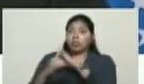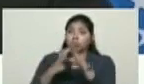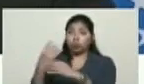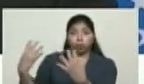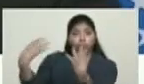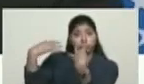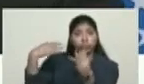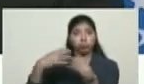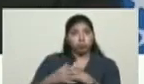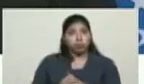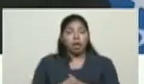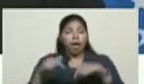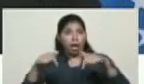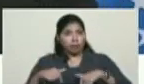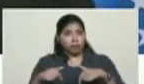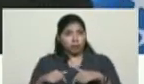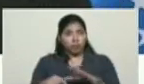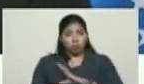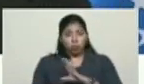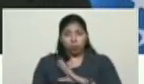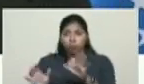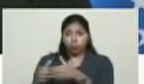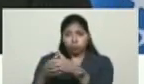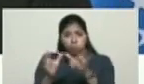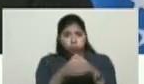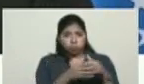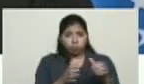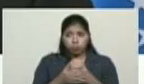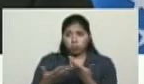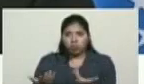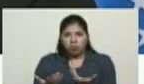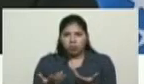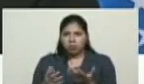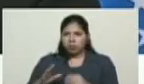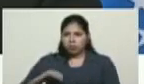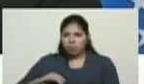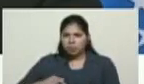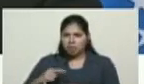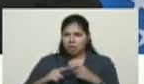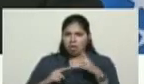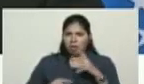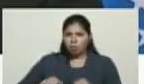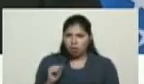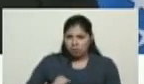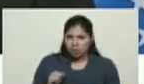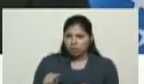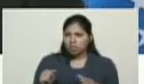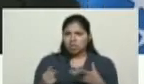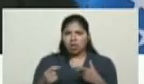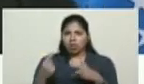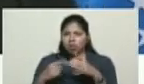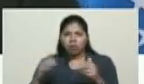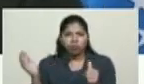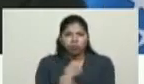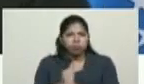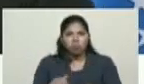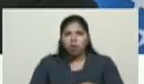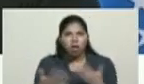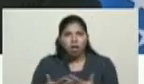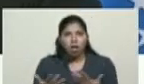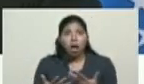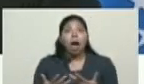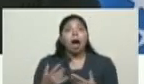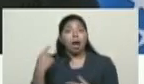nuestros organismos de inteligencia han develado un nuevo plan conspirativo